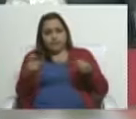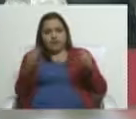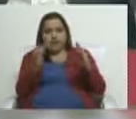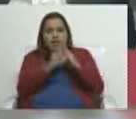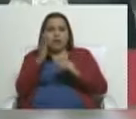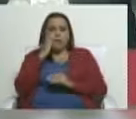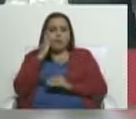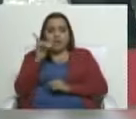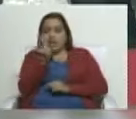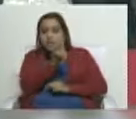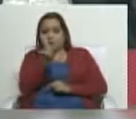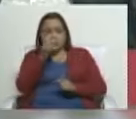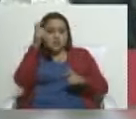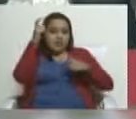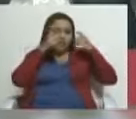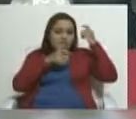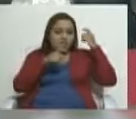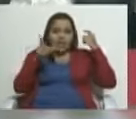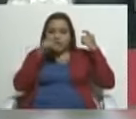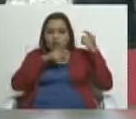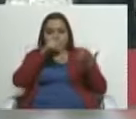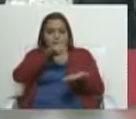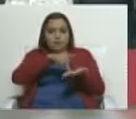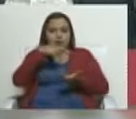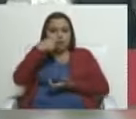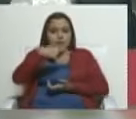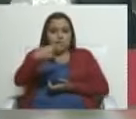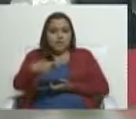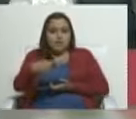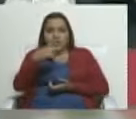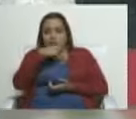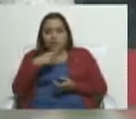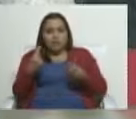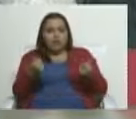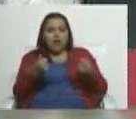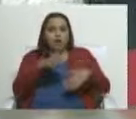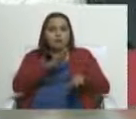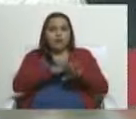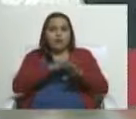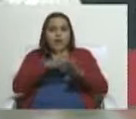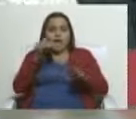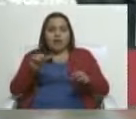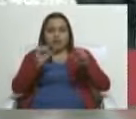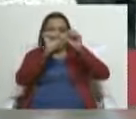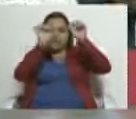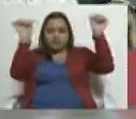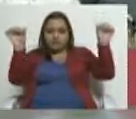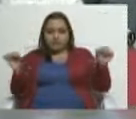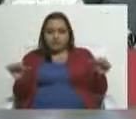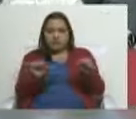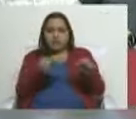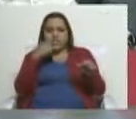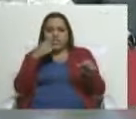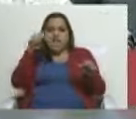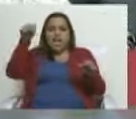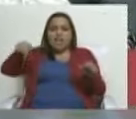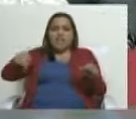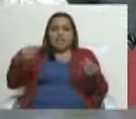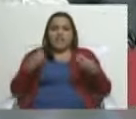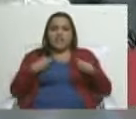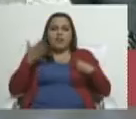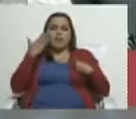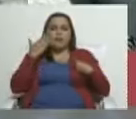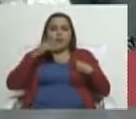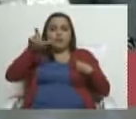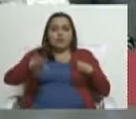no es chavista, que no es militante política, que no es activista, porque le pusieron una enorme pancarta que decía, aquí vive la madre